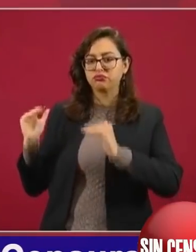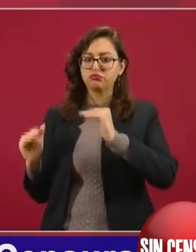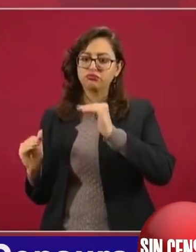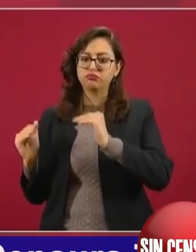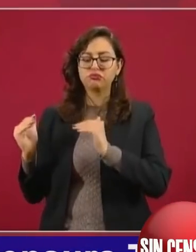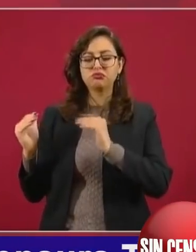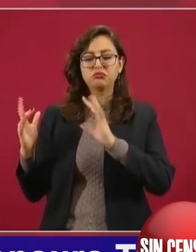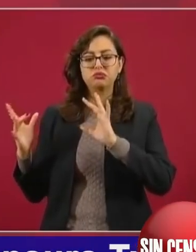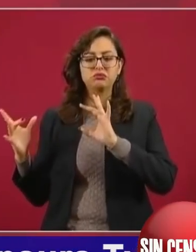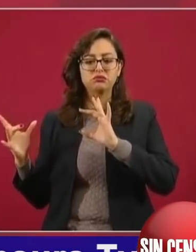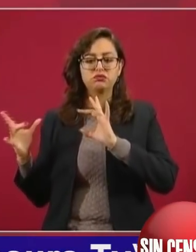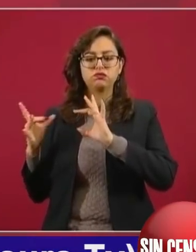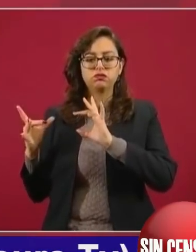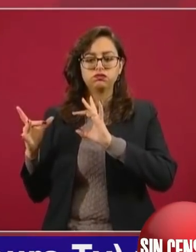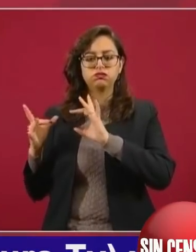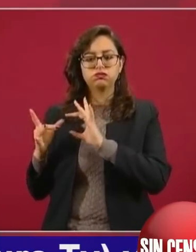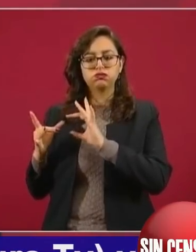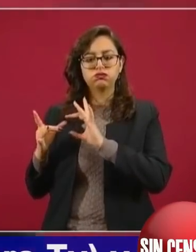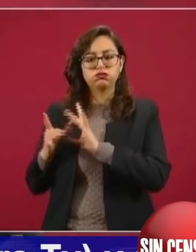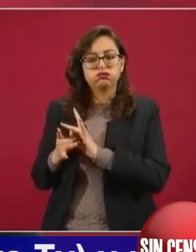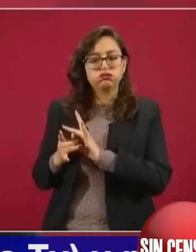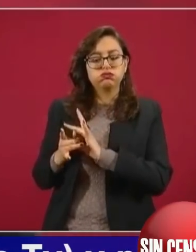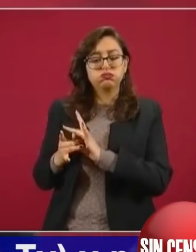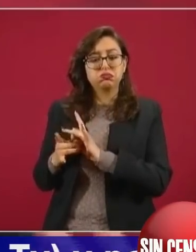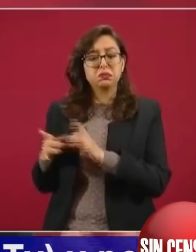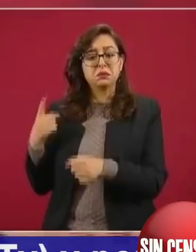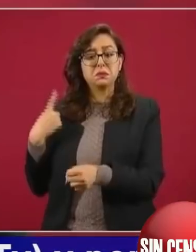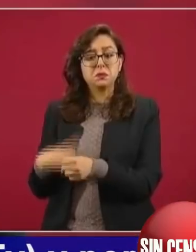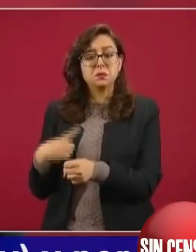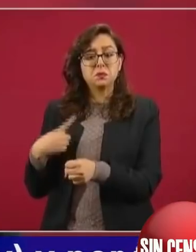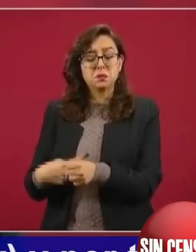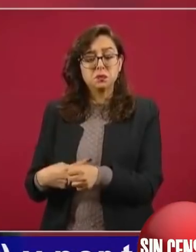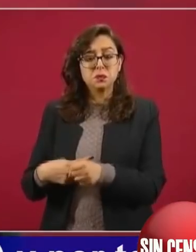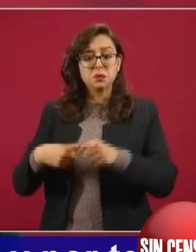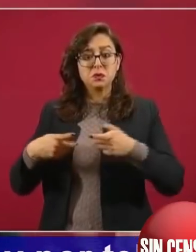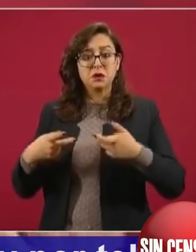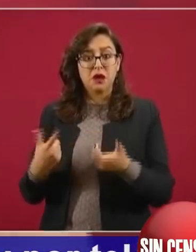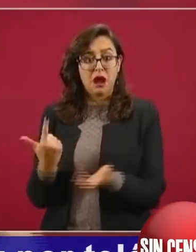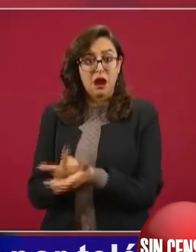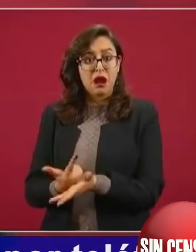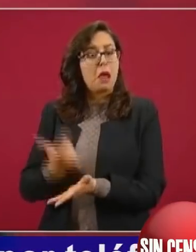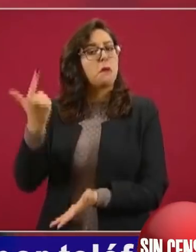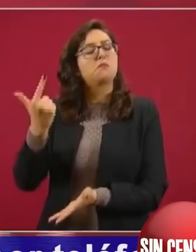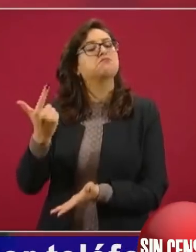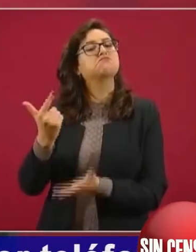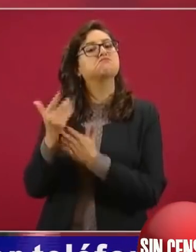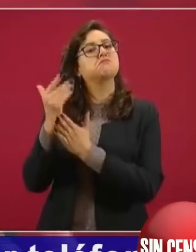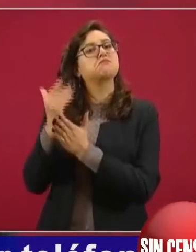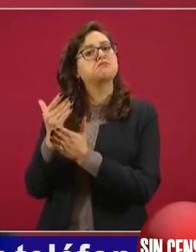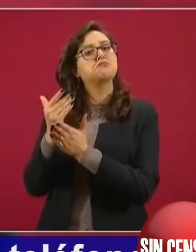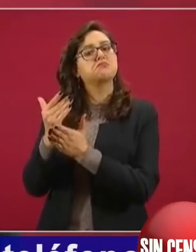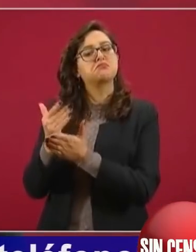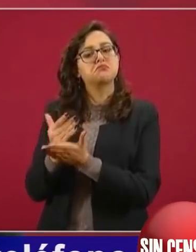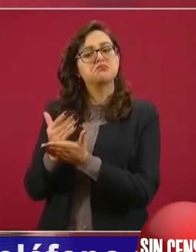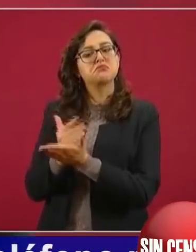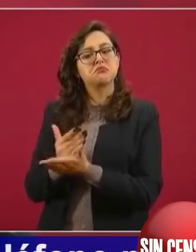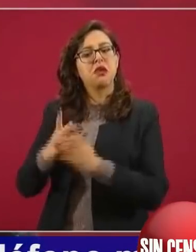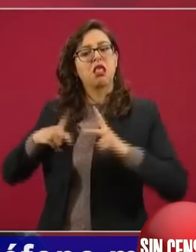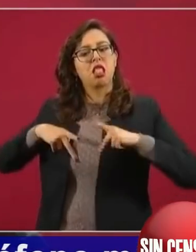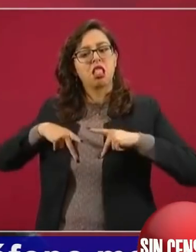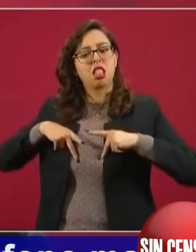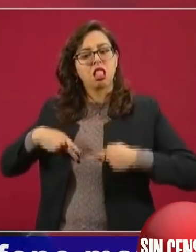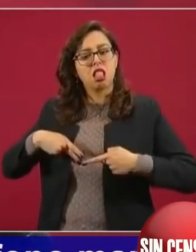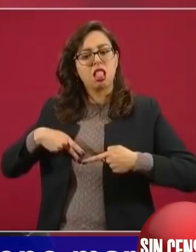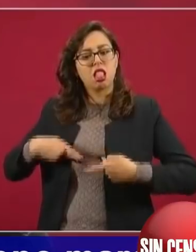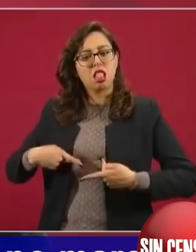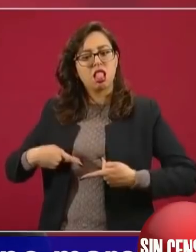el contexto ambiental y después la enfermedad se vuelve menos virulenta, y esto quiere decir menos agresiva, menos capaz